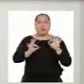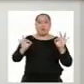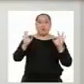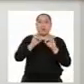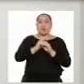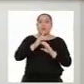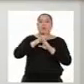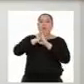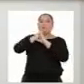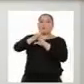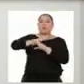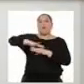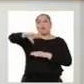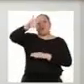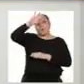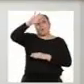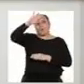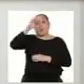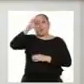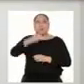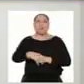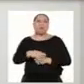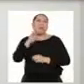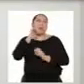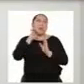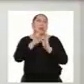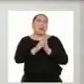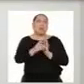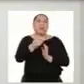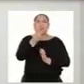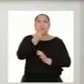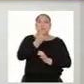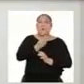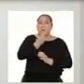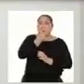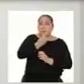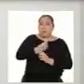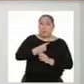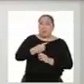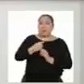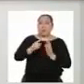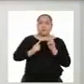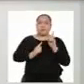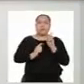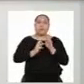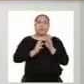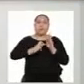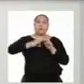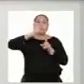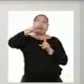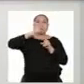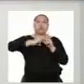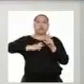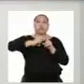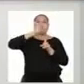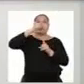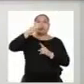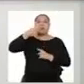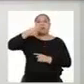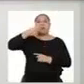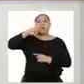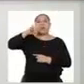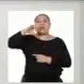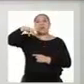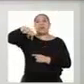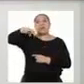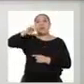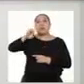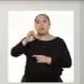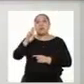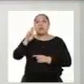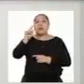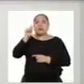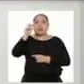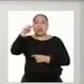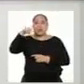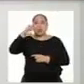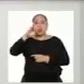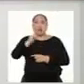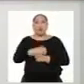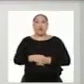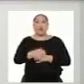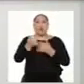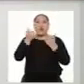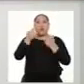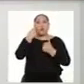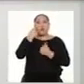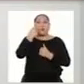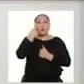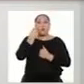prevención de enfermedades crónicas Como diabetes e hipertensión Y por eso el día de hoy vamos a conocer los valores nutritivos de